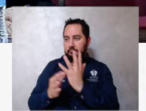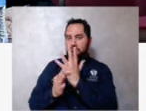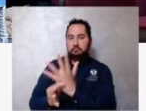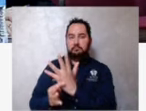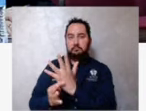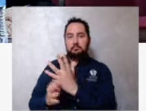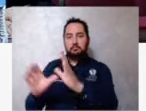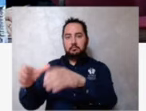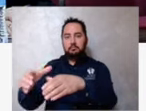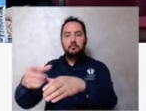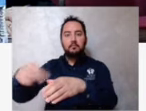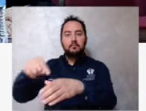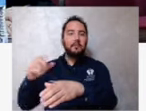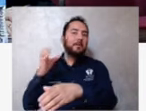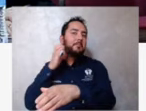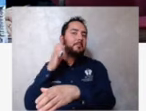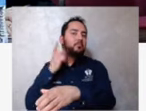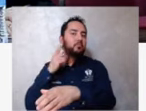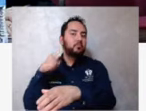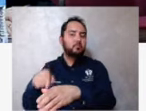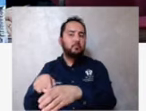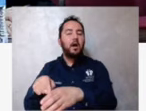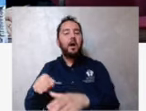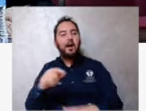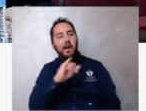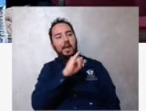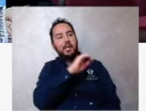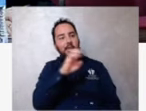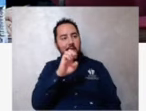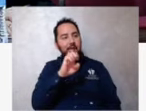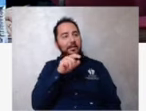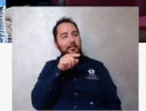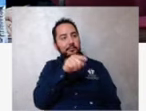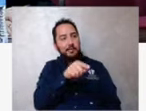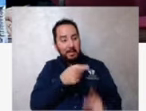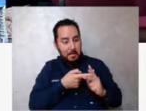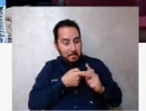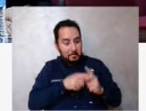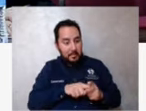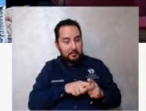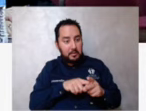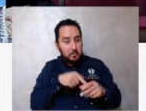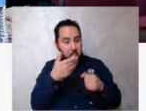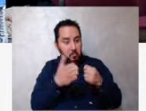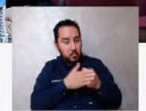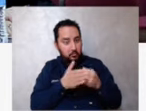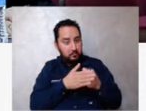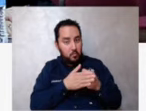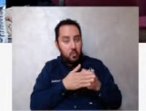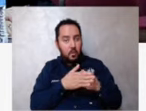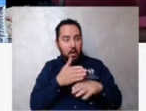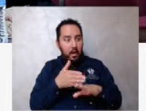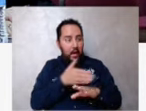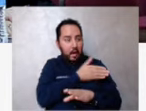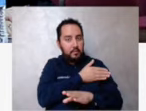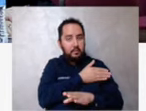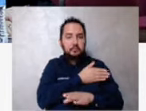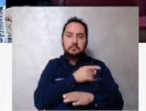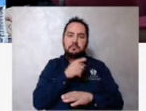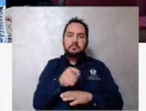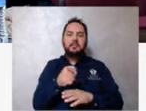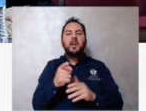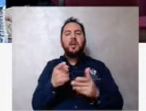del Congreso local, se propone vincular al Instituto a efecto de que antes del inicio del próximo proceso electoral local, emita las